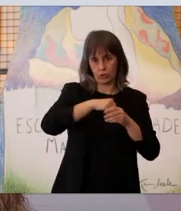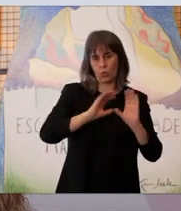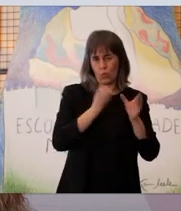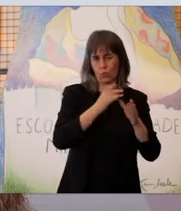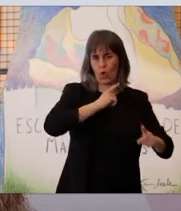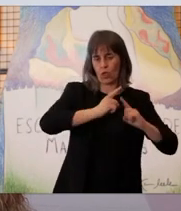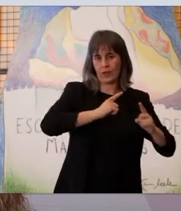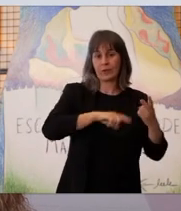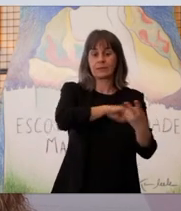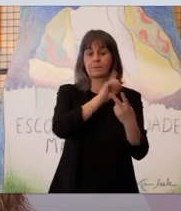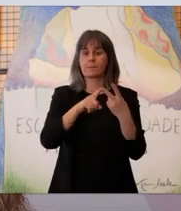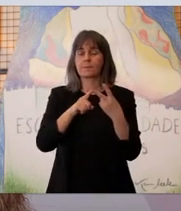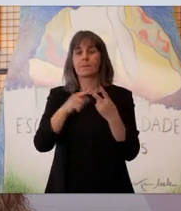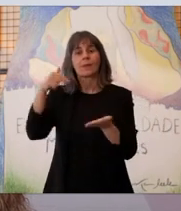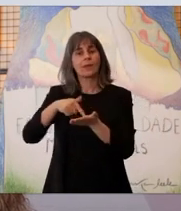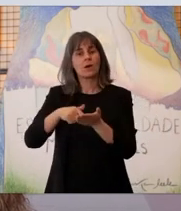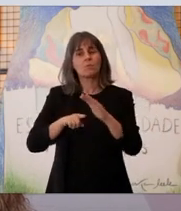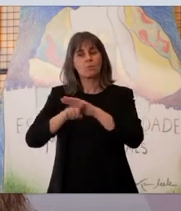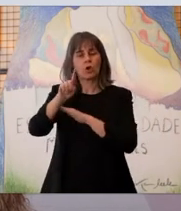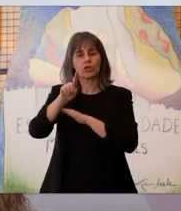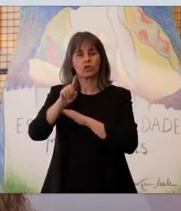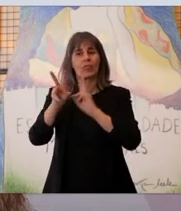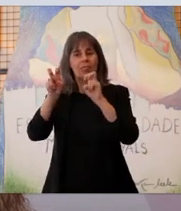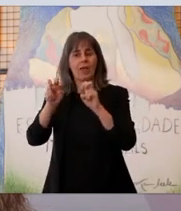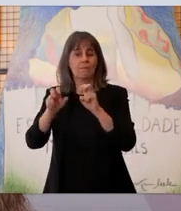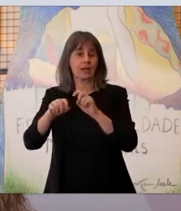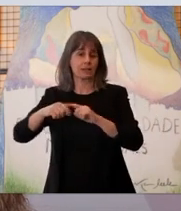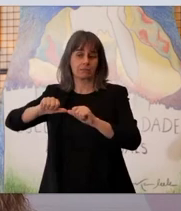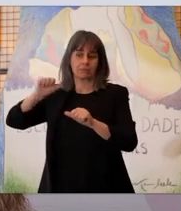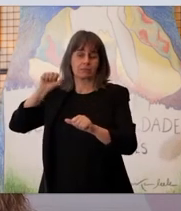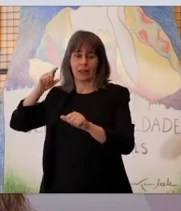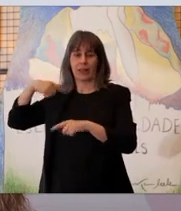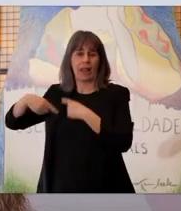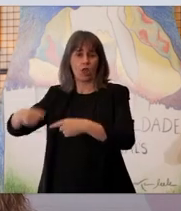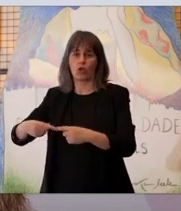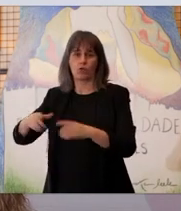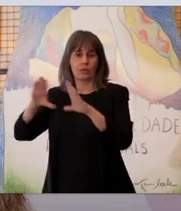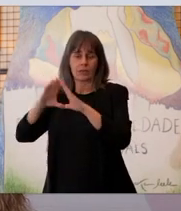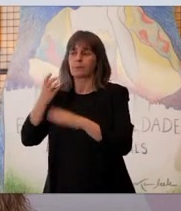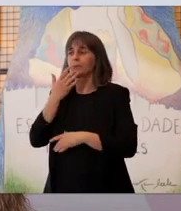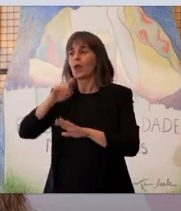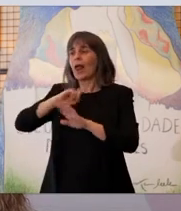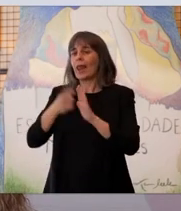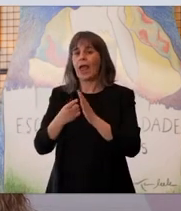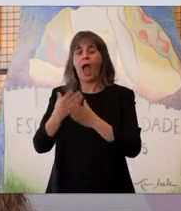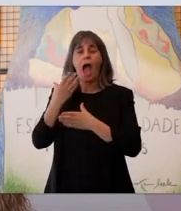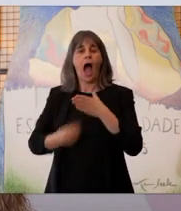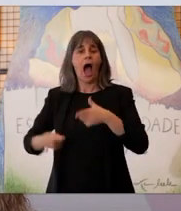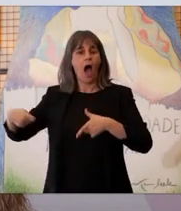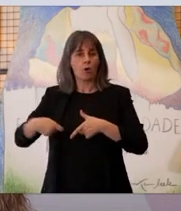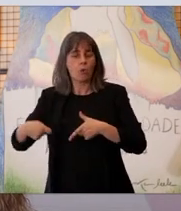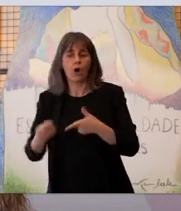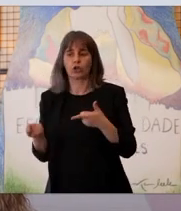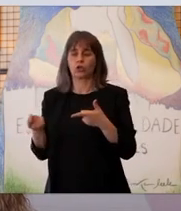reivindicar El Progreso en cuestiones tradicionalmente feministas como la ley del aborto la formación para las mujeres prestaciones